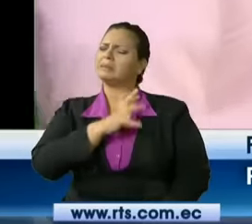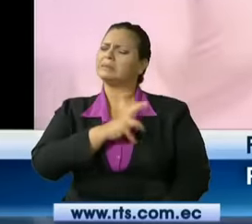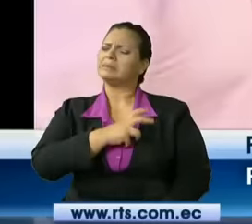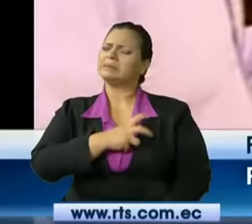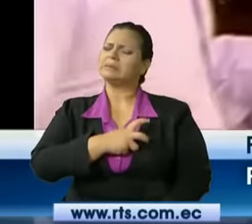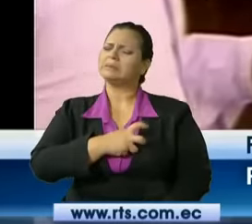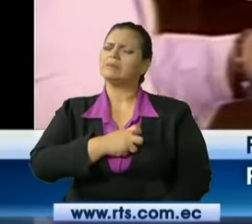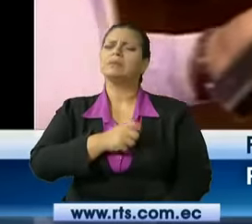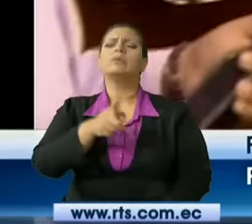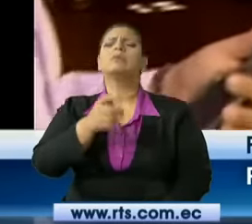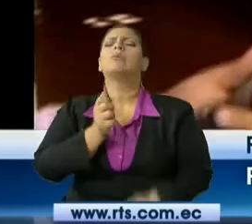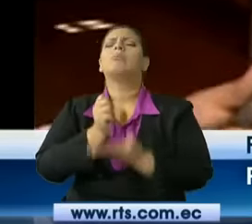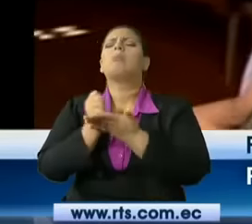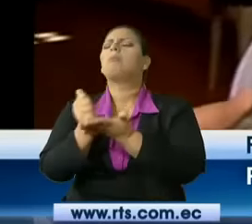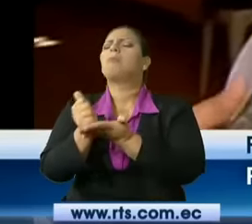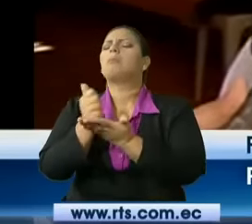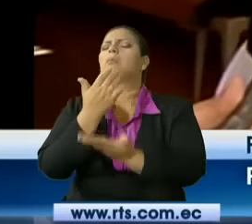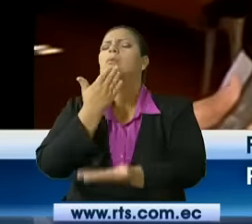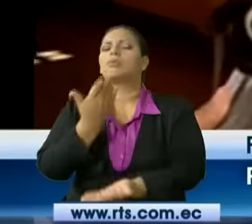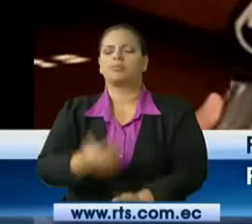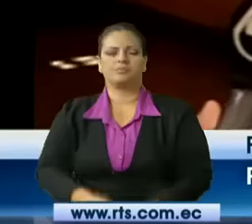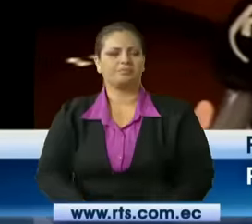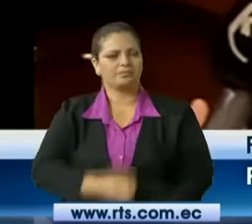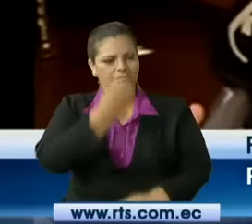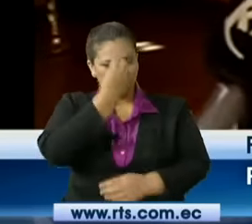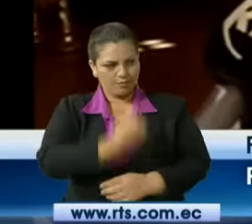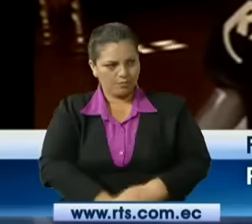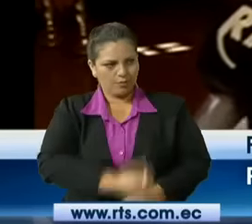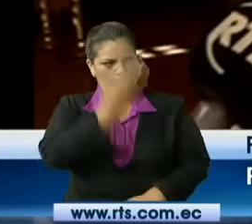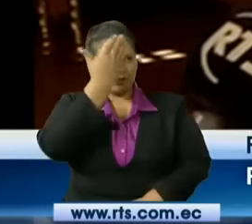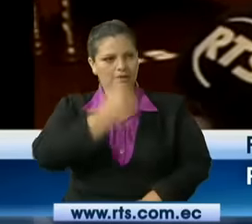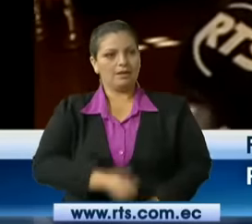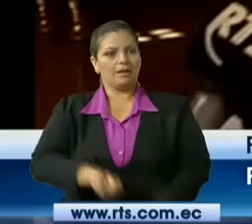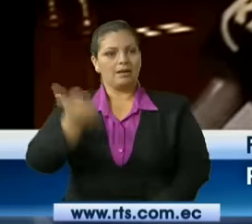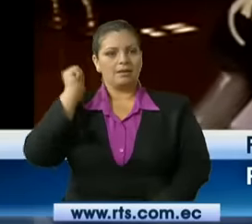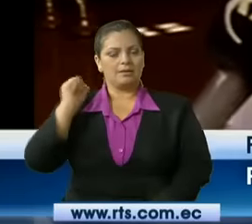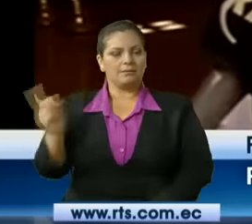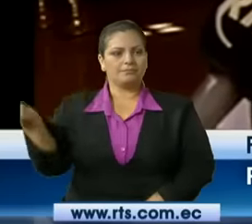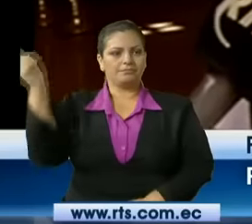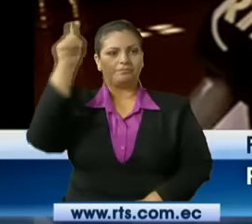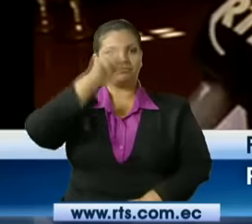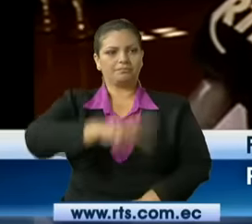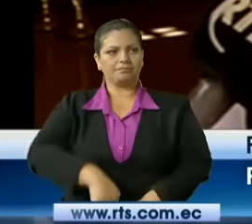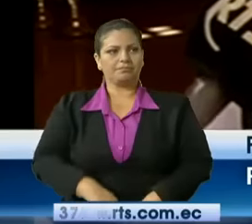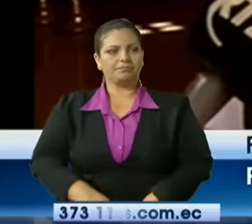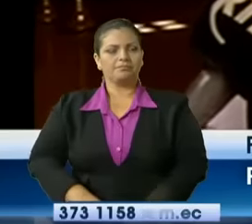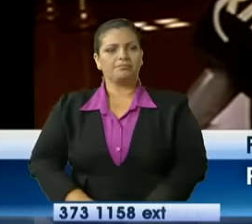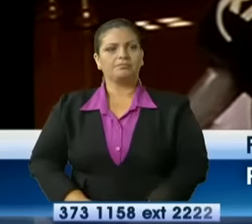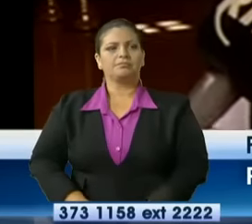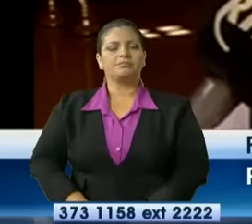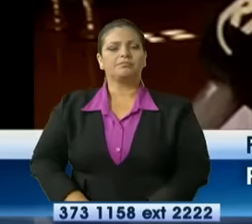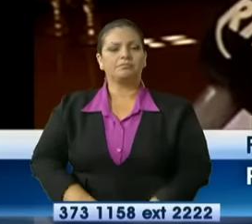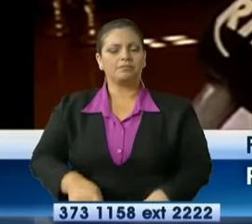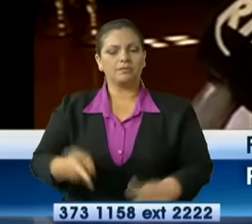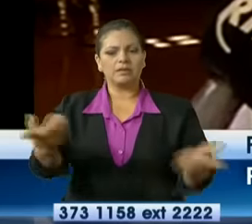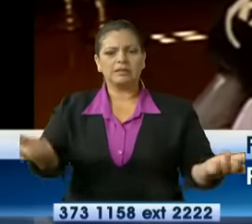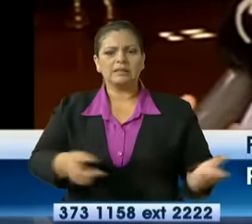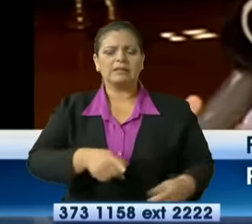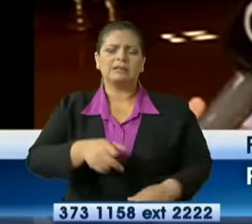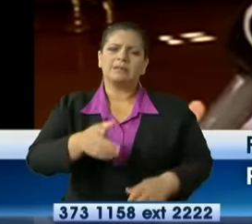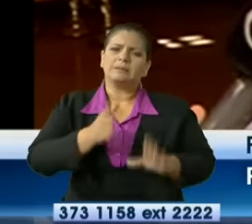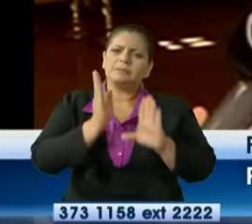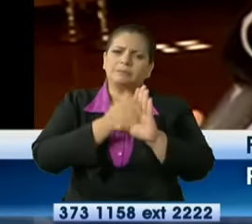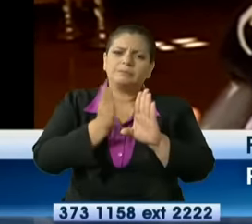mujer? Buenos días a toda la comunidad. Bueno, desde el día de ayer estamos aquí, en la mañana, dando las atenciones psicológicas, médicos del Ministerio de